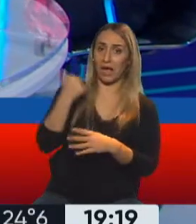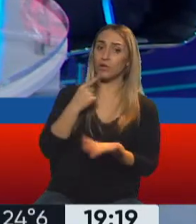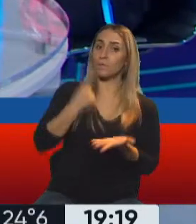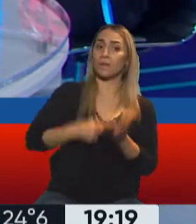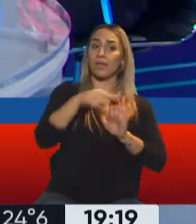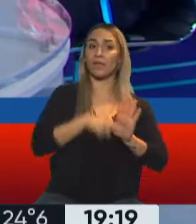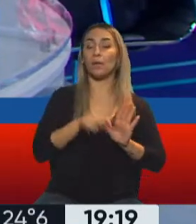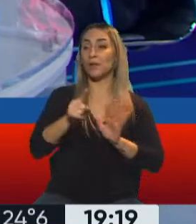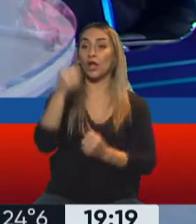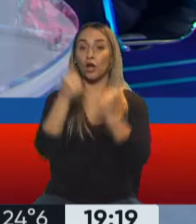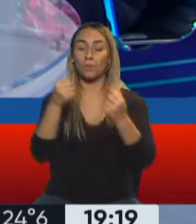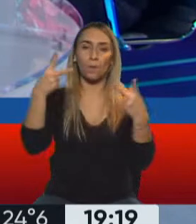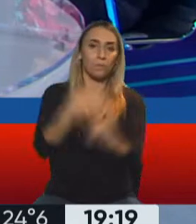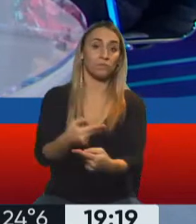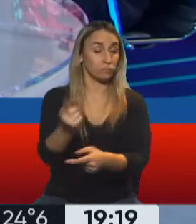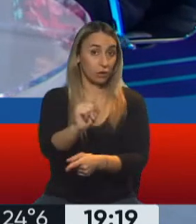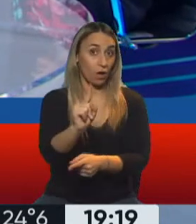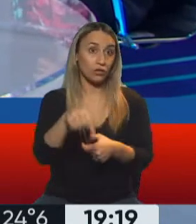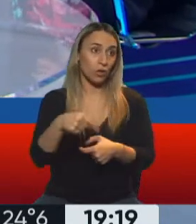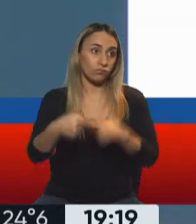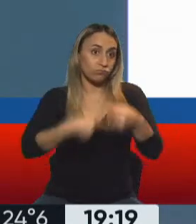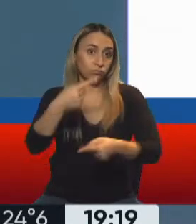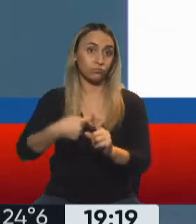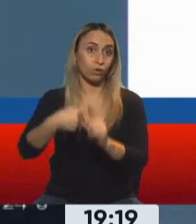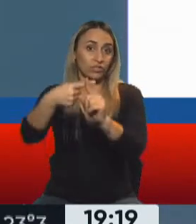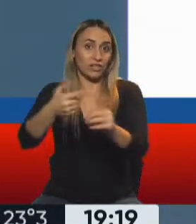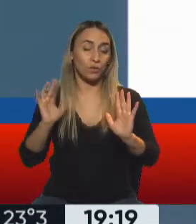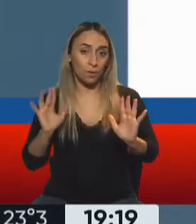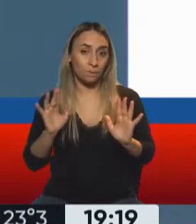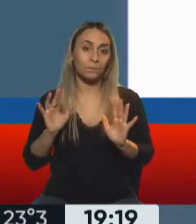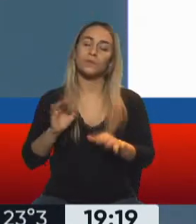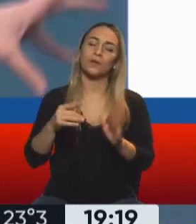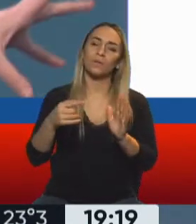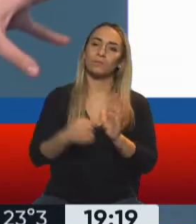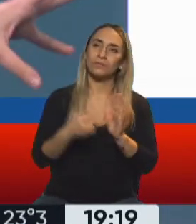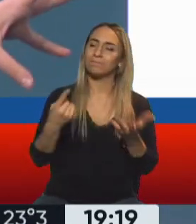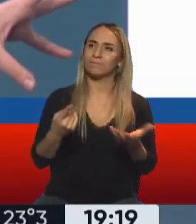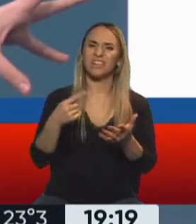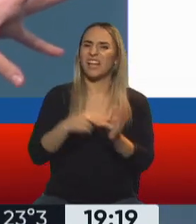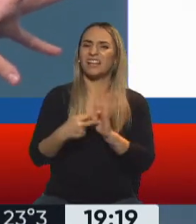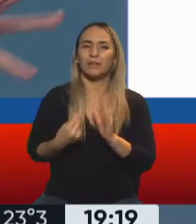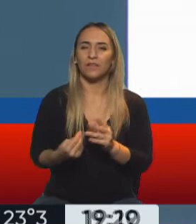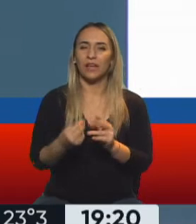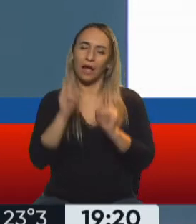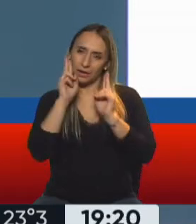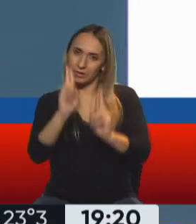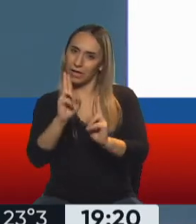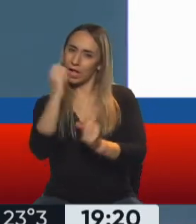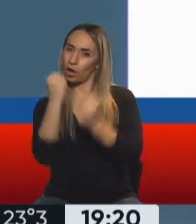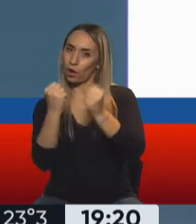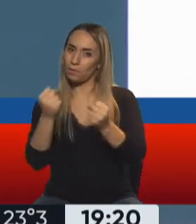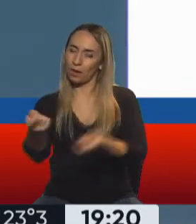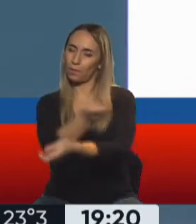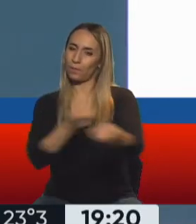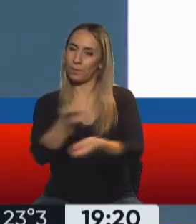la actividad económica. Eso trajo buenos resultados, ¿no es cierto? Pero, ¿qué quiere decir esto? Digamos, priorizar la actividad económica.